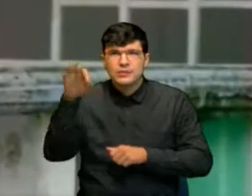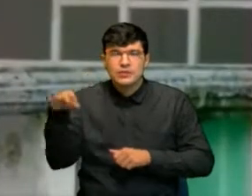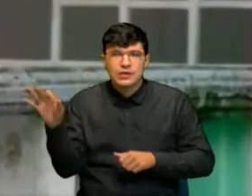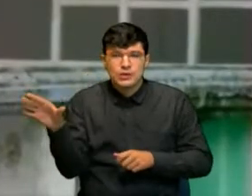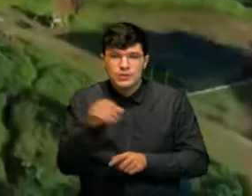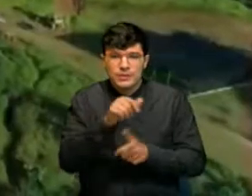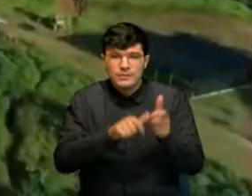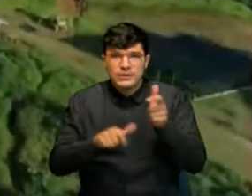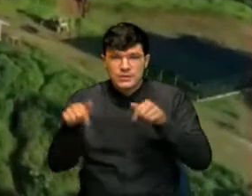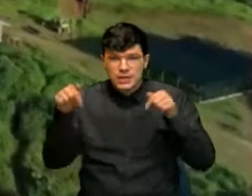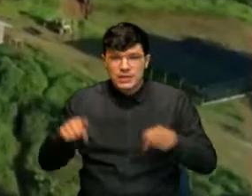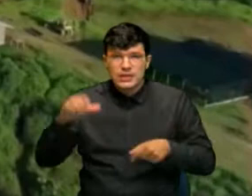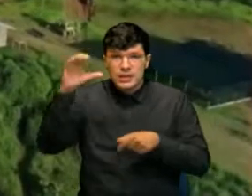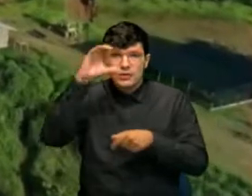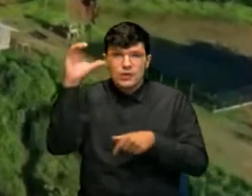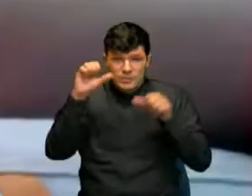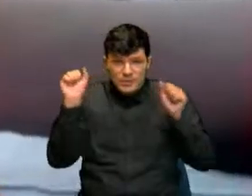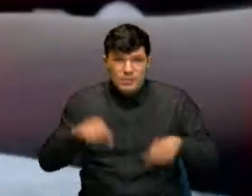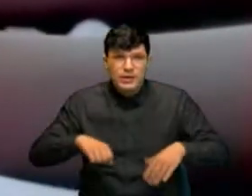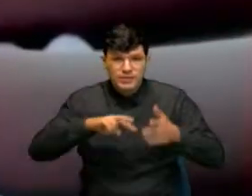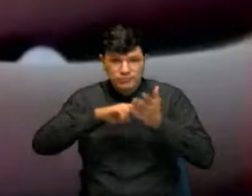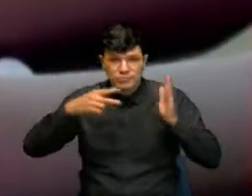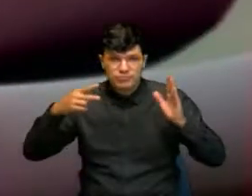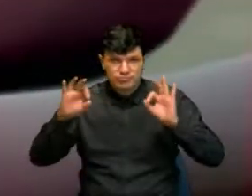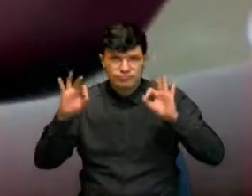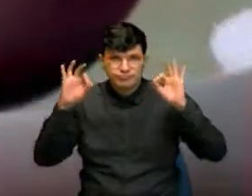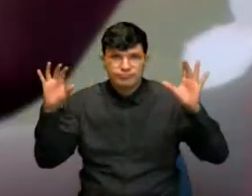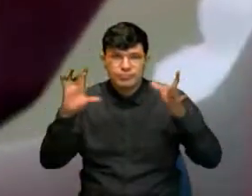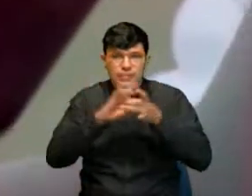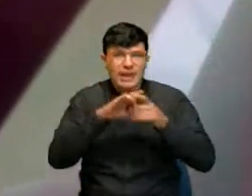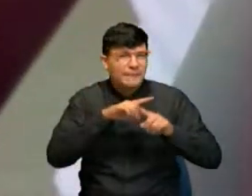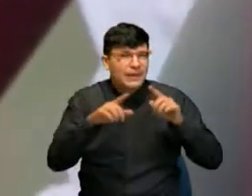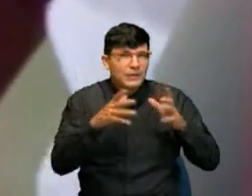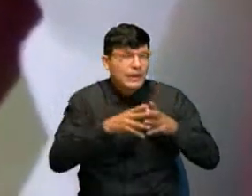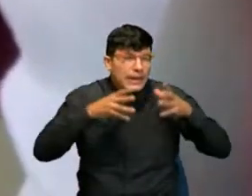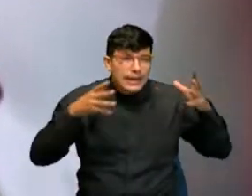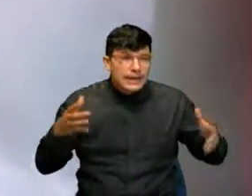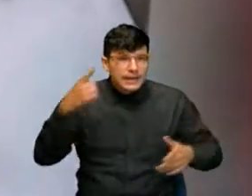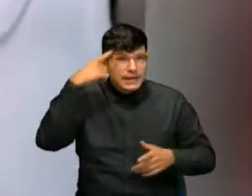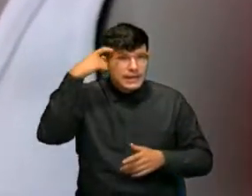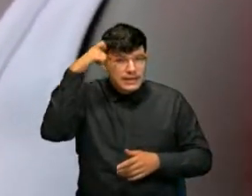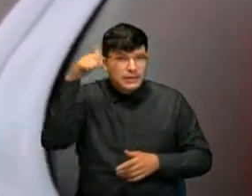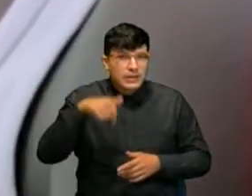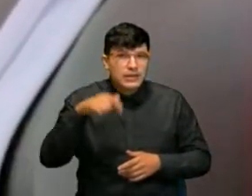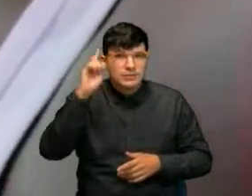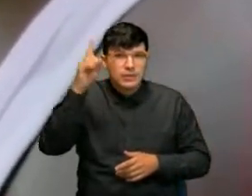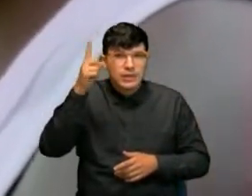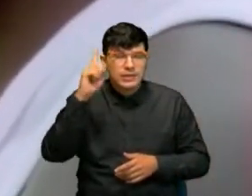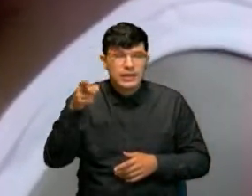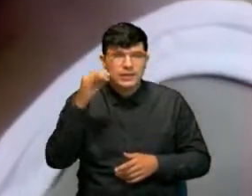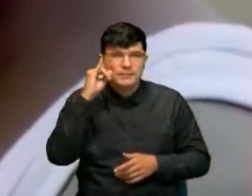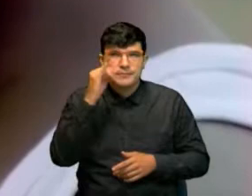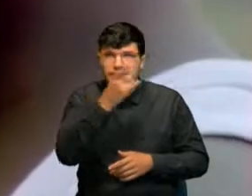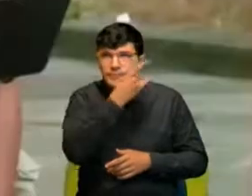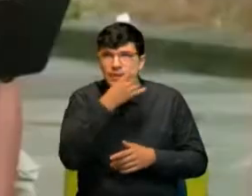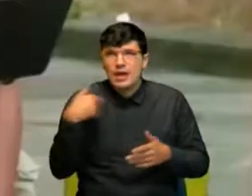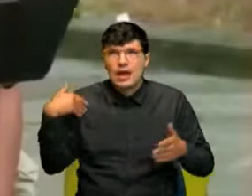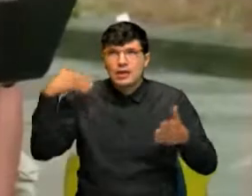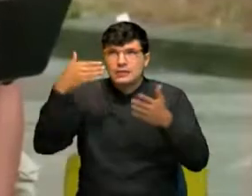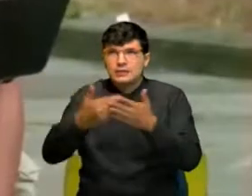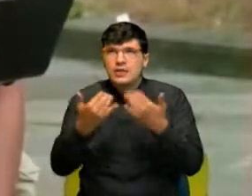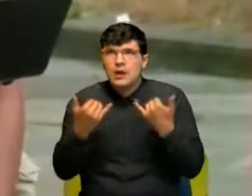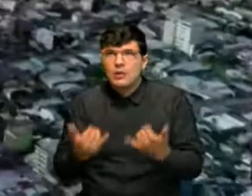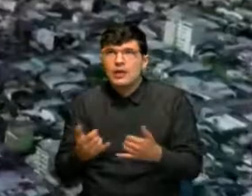estar conectada a la tecnología. ¿Qué es lo que pasa? Uno de los grandes retos que ha tenido la política de TIC en el país es que hasta hoy ha sido